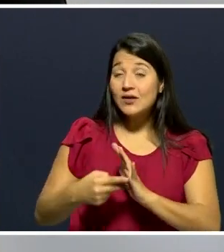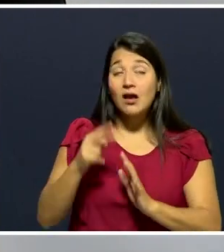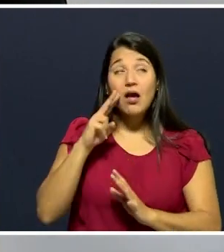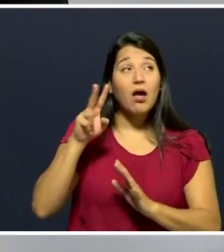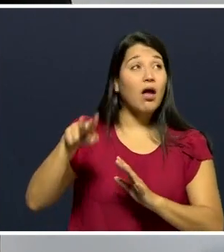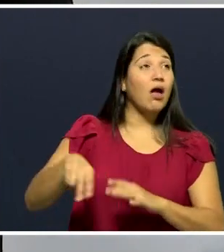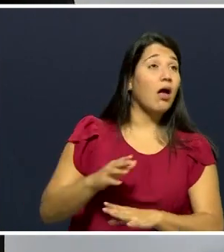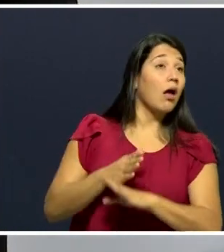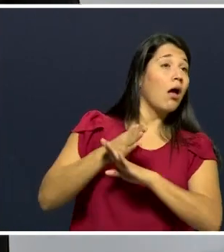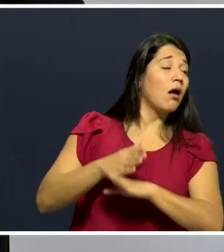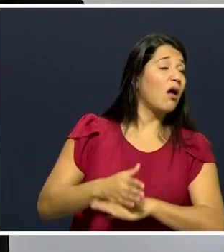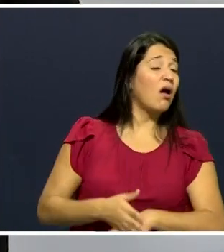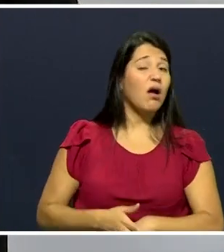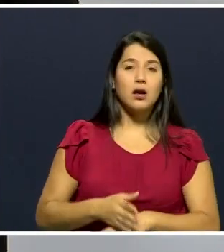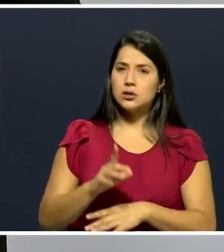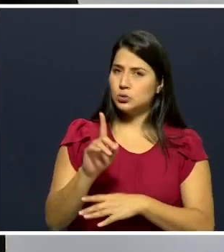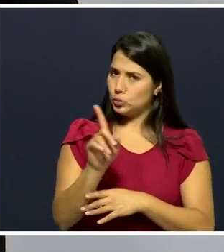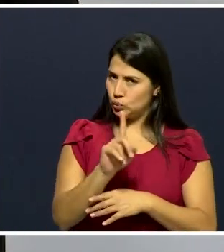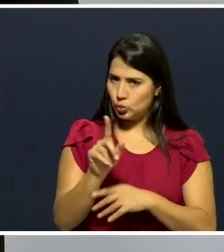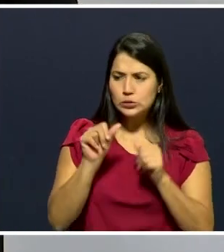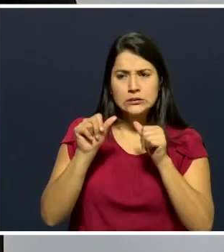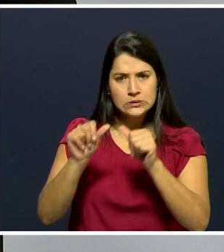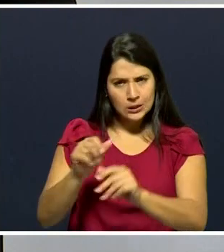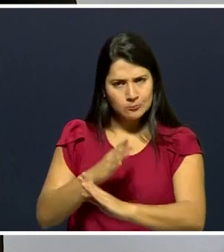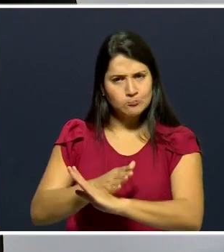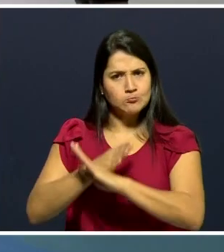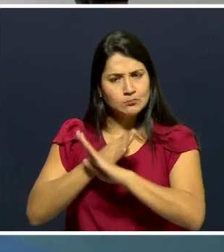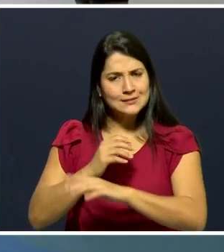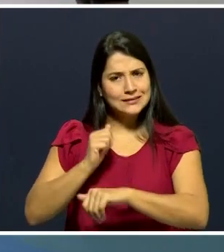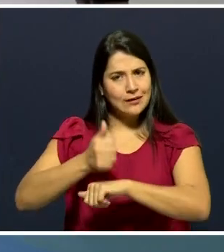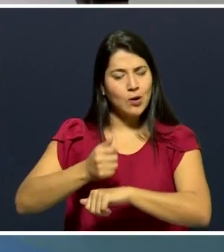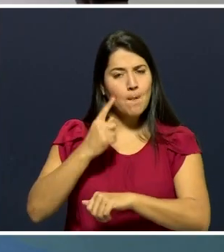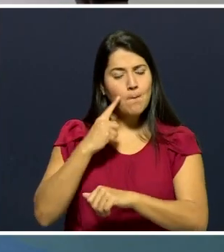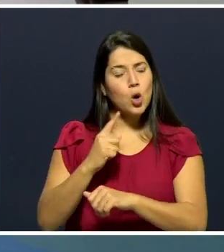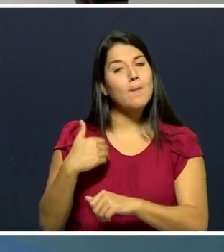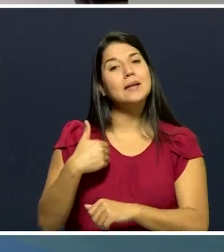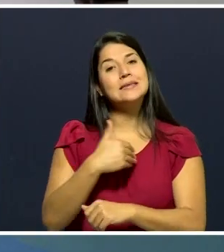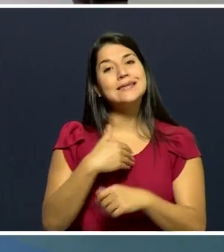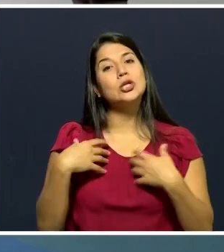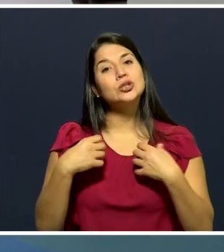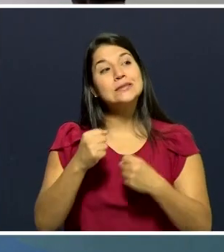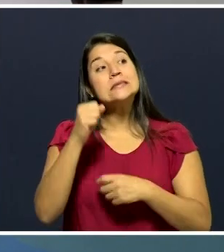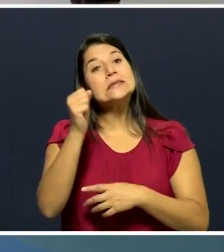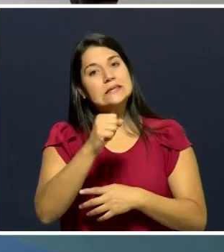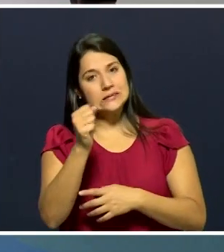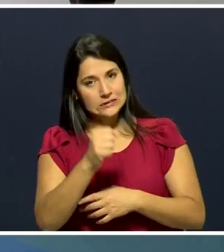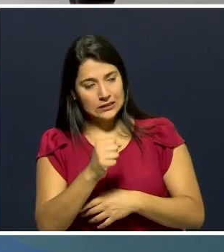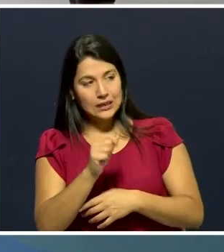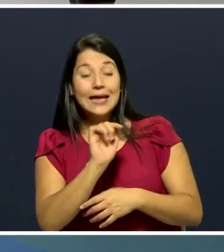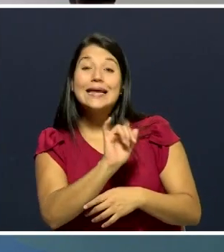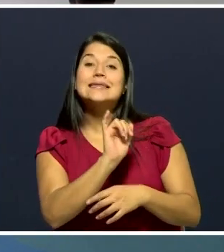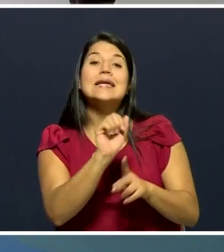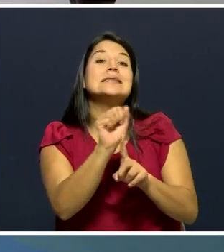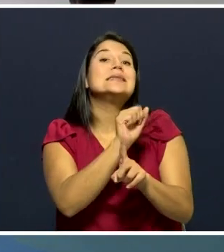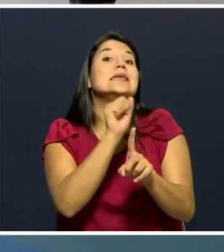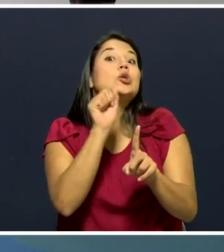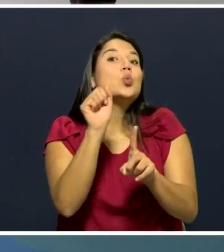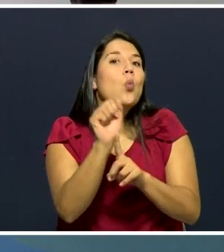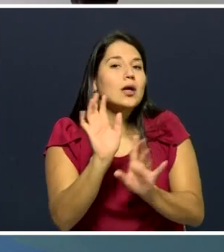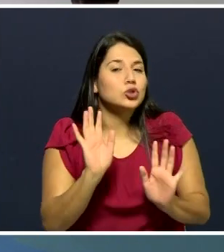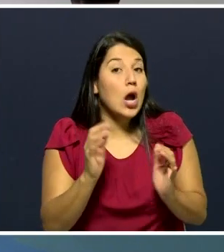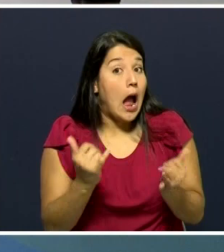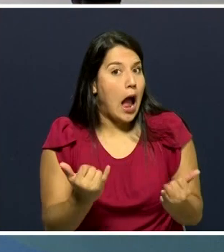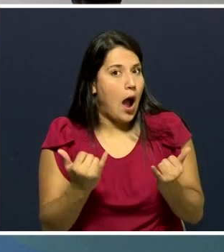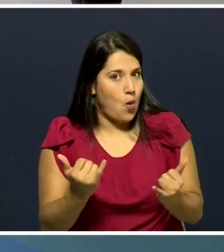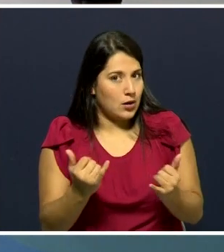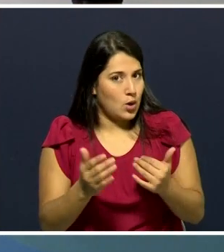y confiarnos y no seguir los protocolos establecidos por el Ministerio de Salud. Así es, Ana Marta, son escenarios provisionales que pueden cambiar en